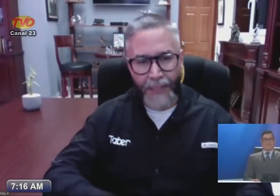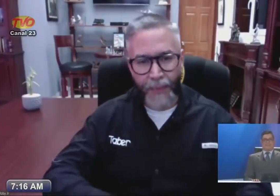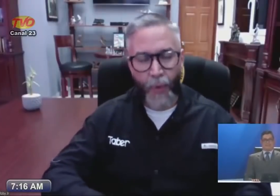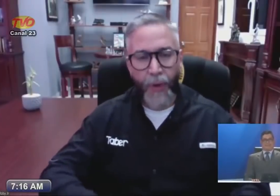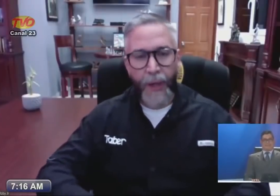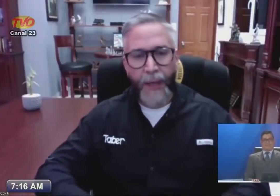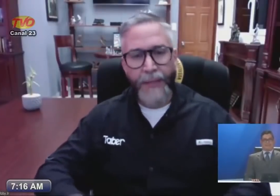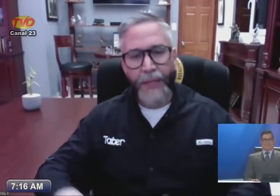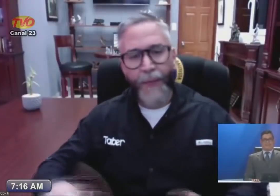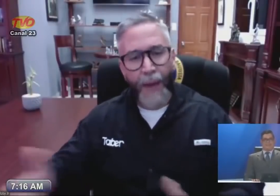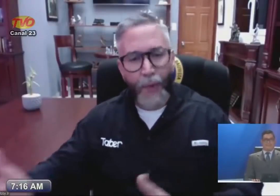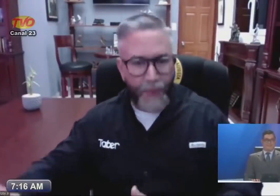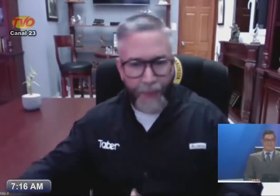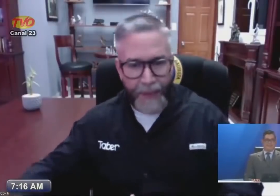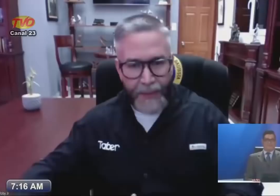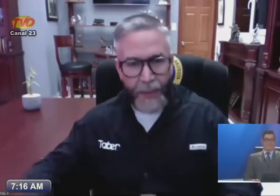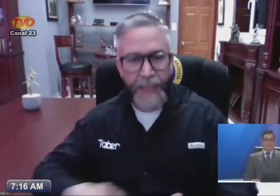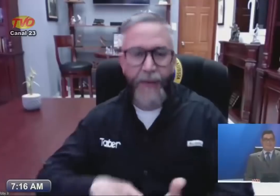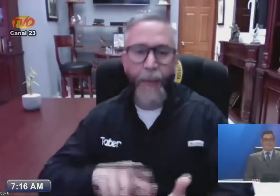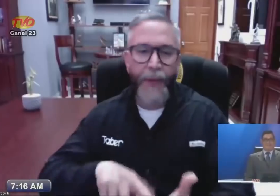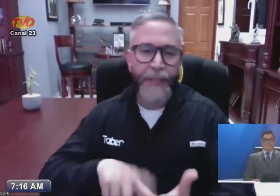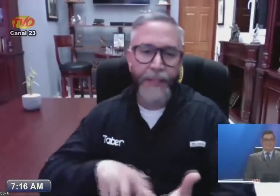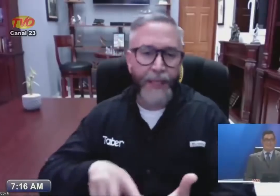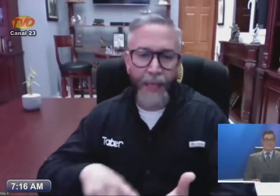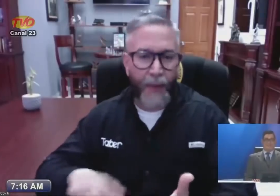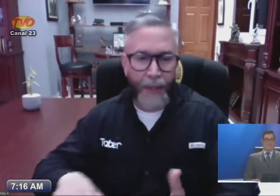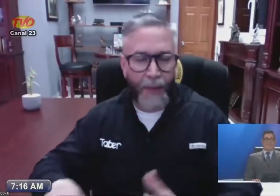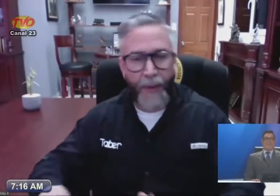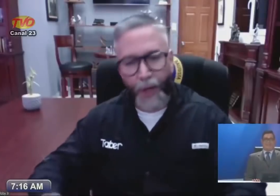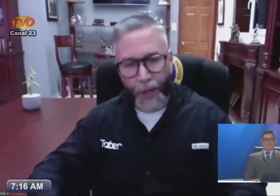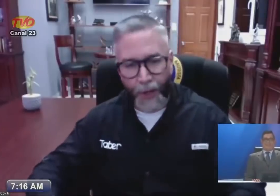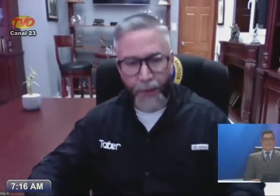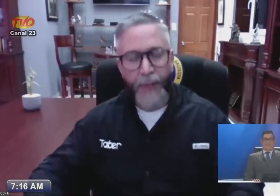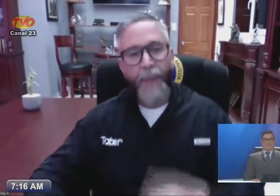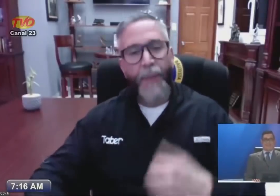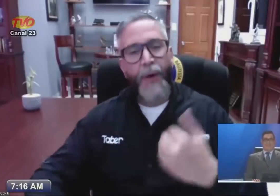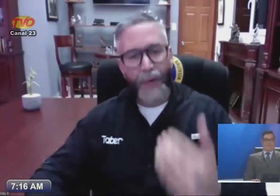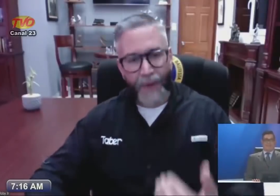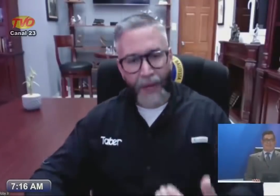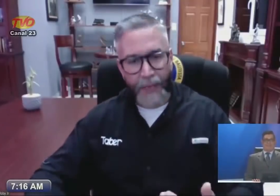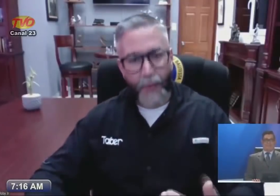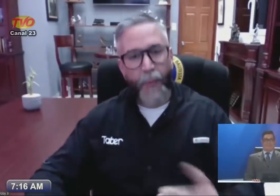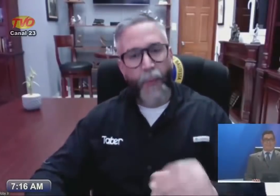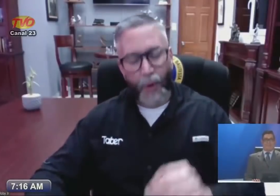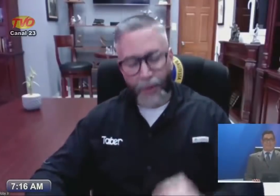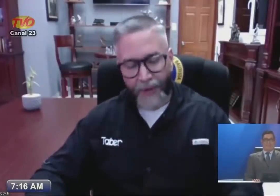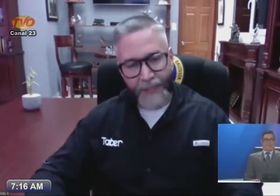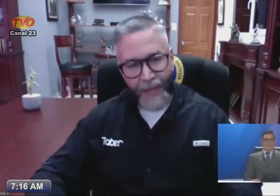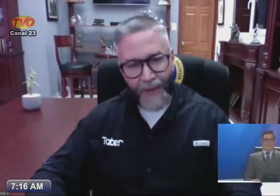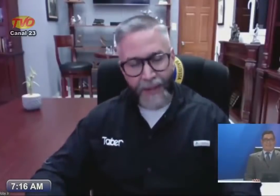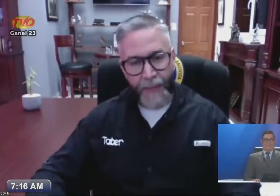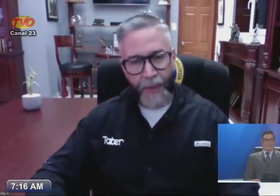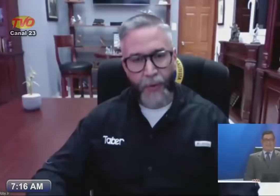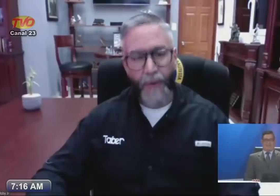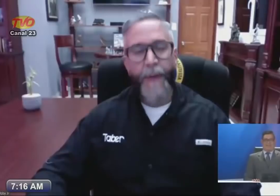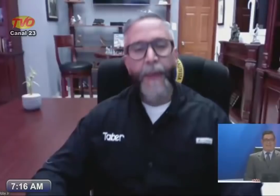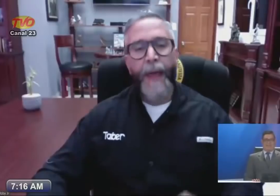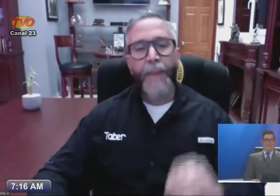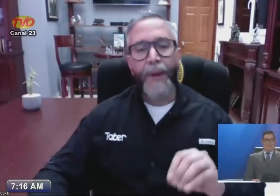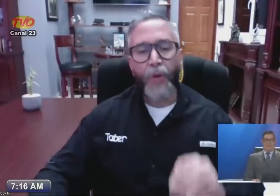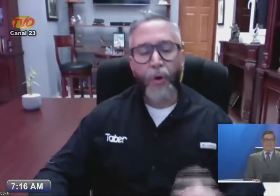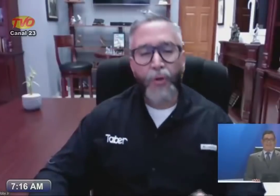hebraísmo que significa múltiples veces la que se va a poner 749 la nana pero es un hembra es volver otra vez a la base del perdón